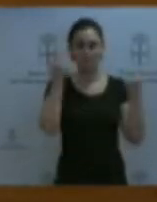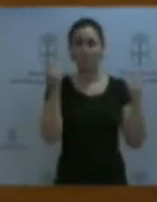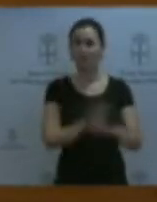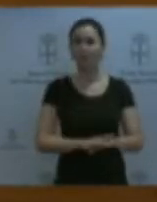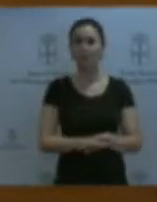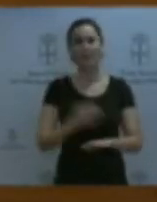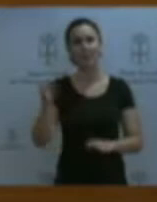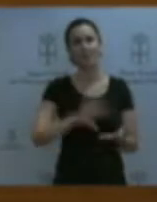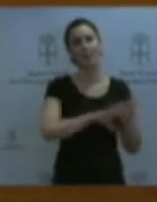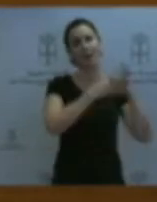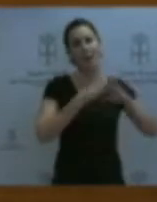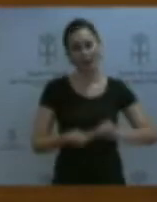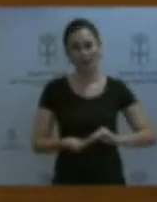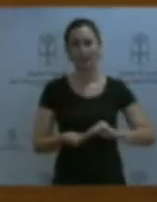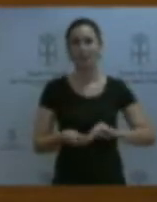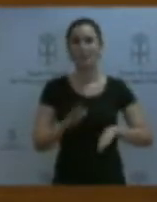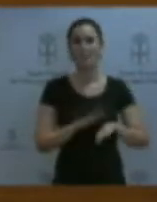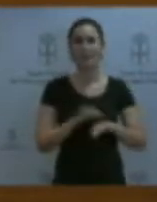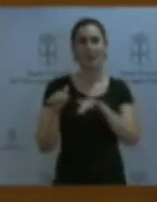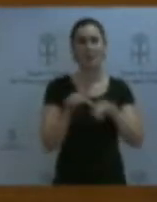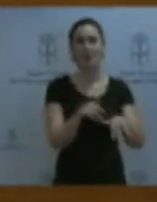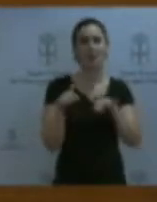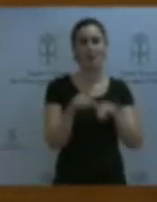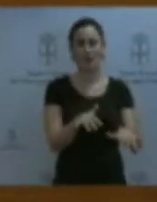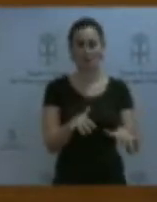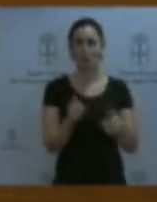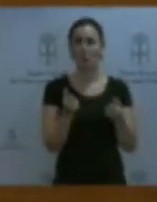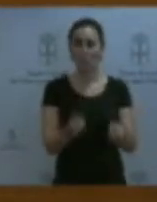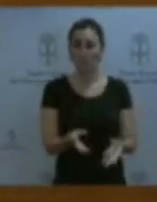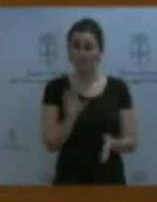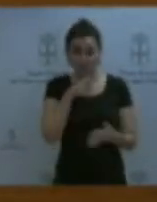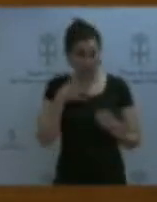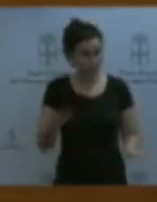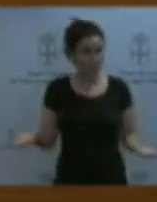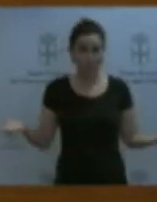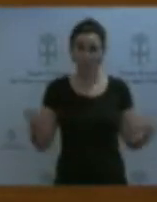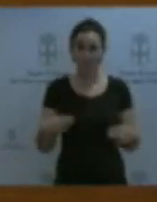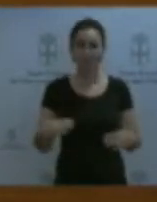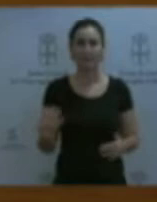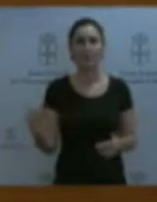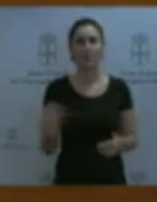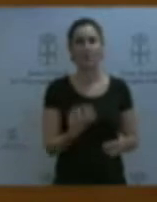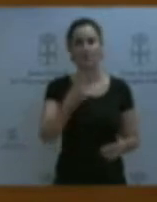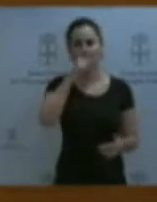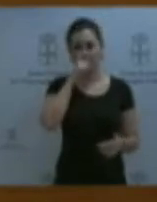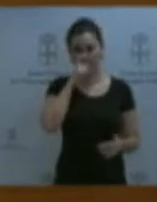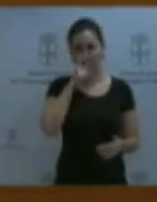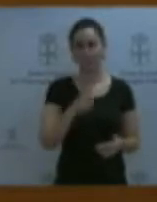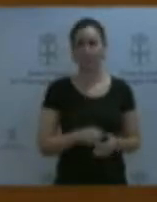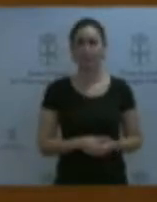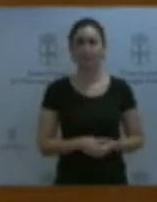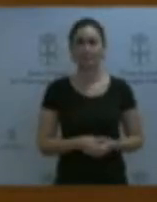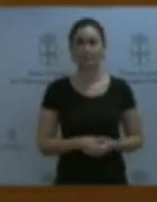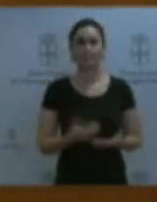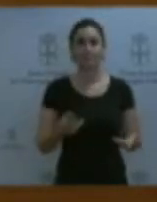visitantes real, cosa que actualmente no ocurre. Recordarles la falta de sanitarios, por ejemplo, que hubo en